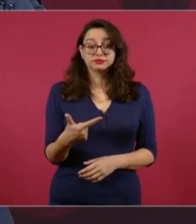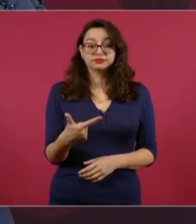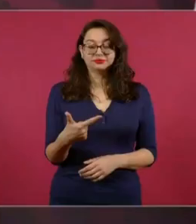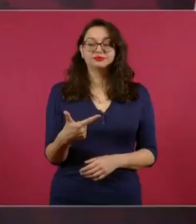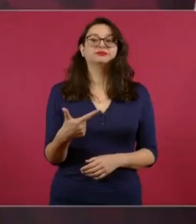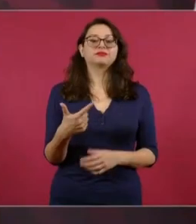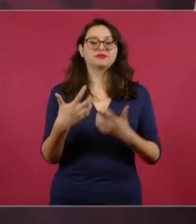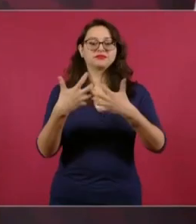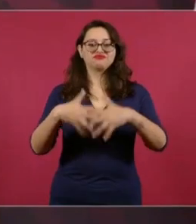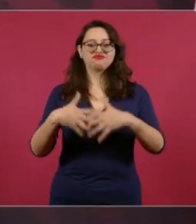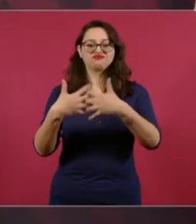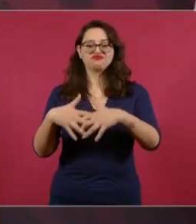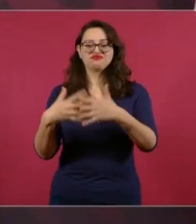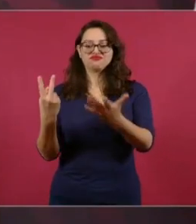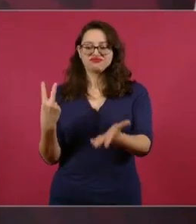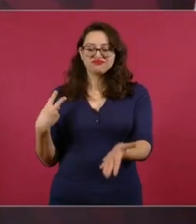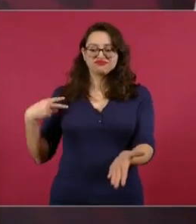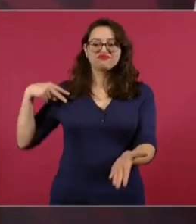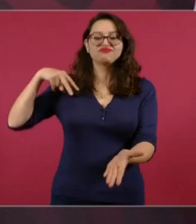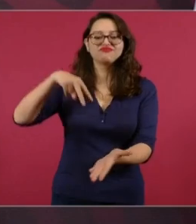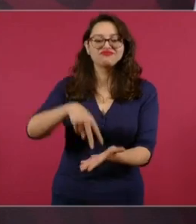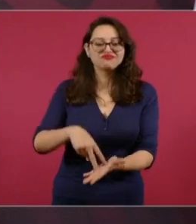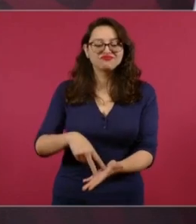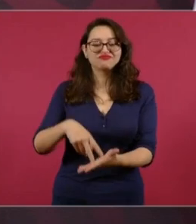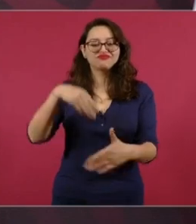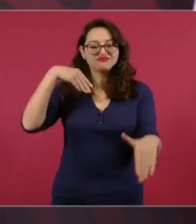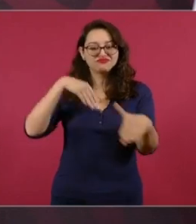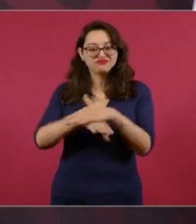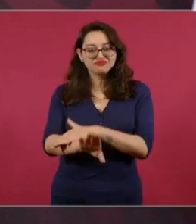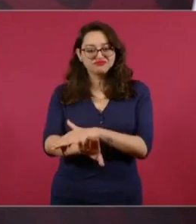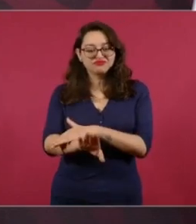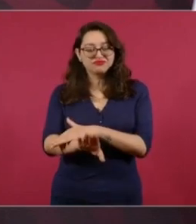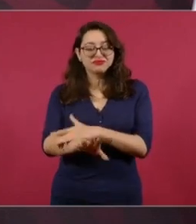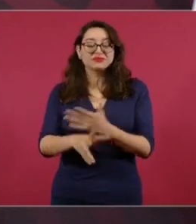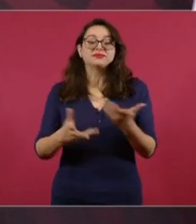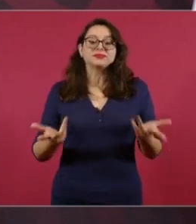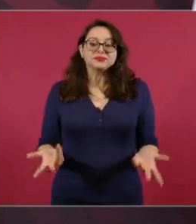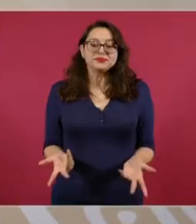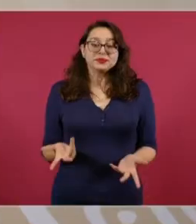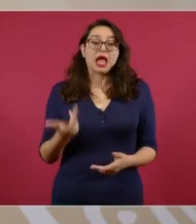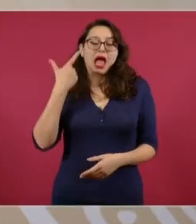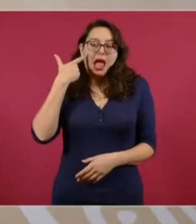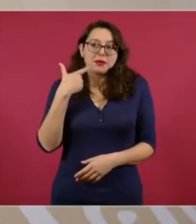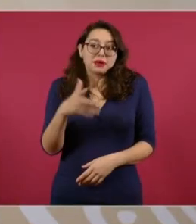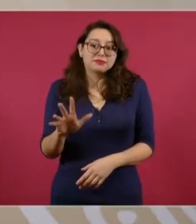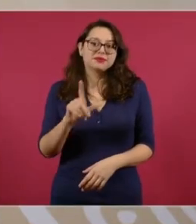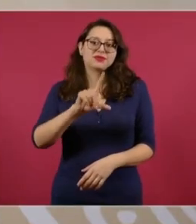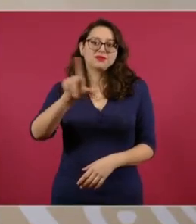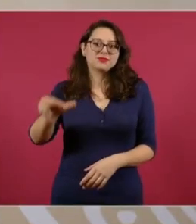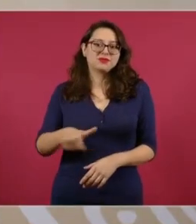planta. Si no es ahora porque viene la veda después, pero ya